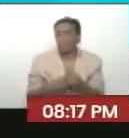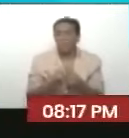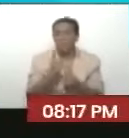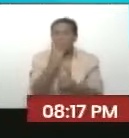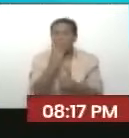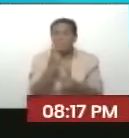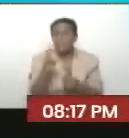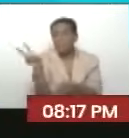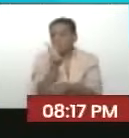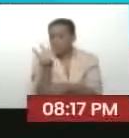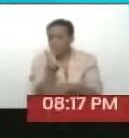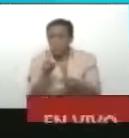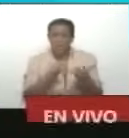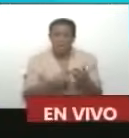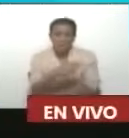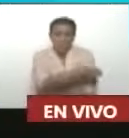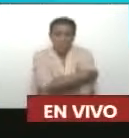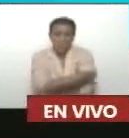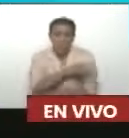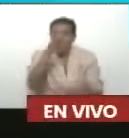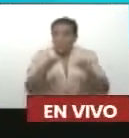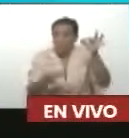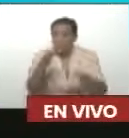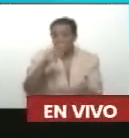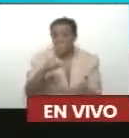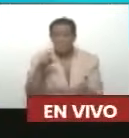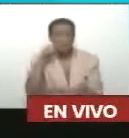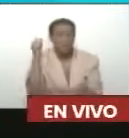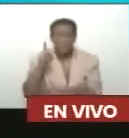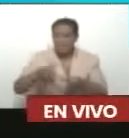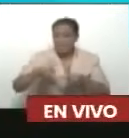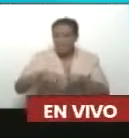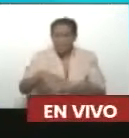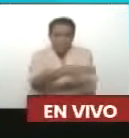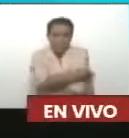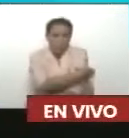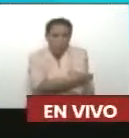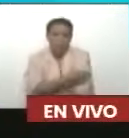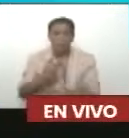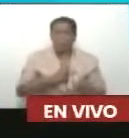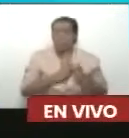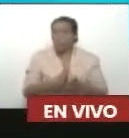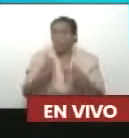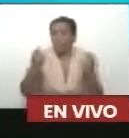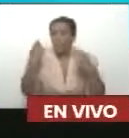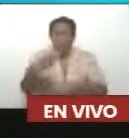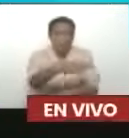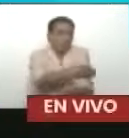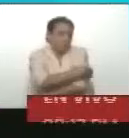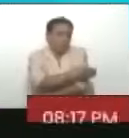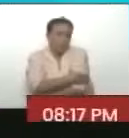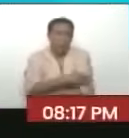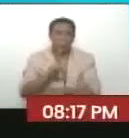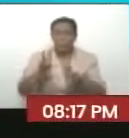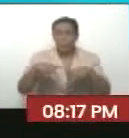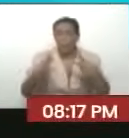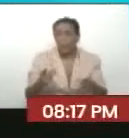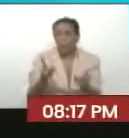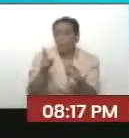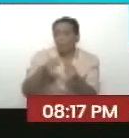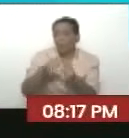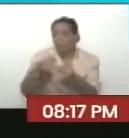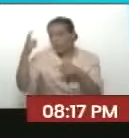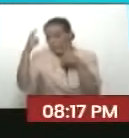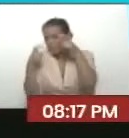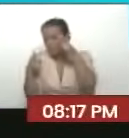Primero Venezuela, Primero Justicia, Voluntad Popular, Un Nuevo Tiempo,